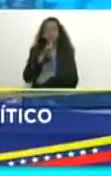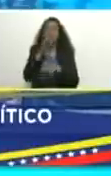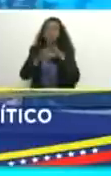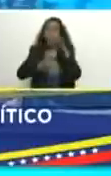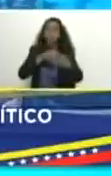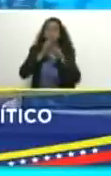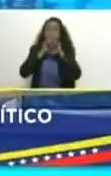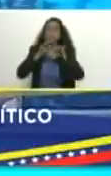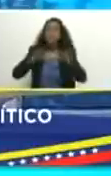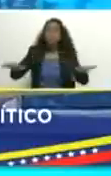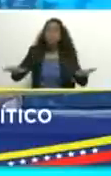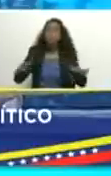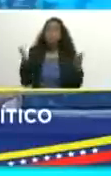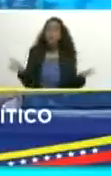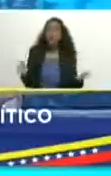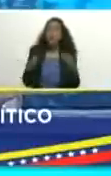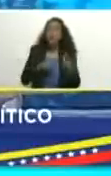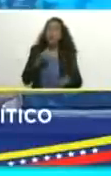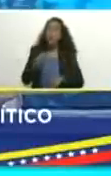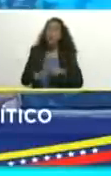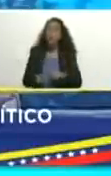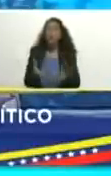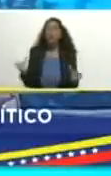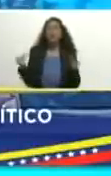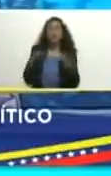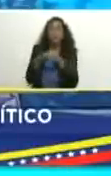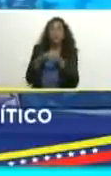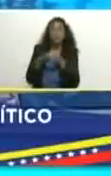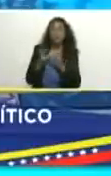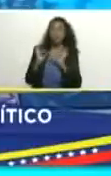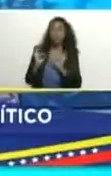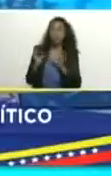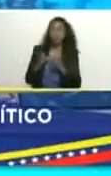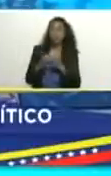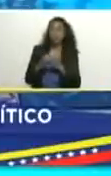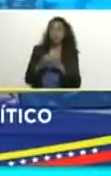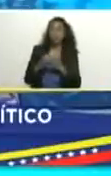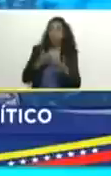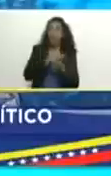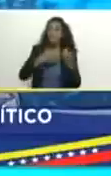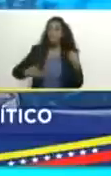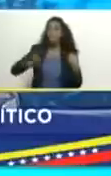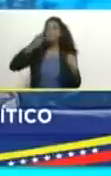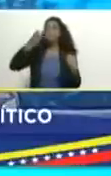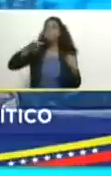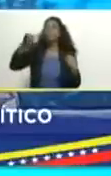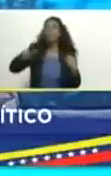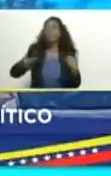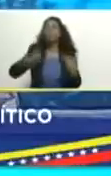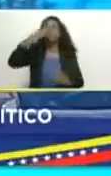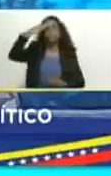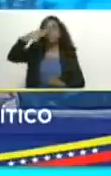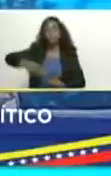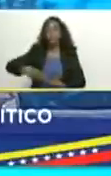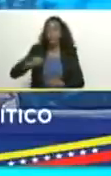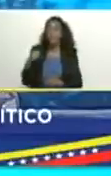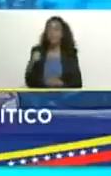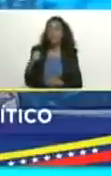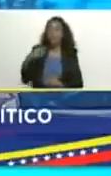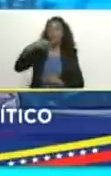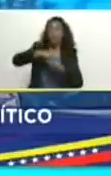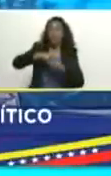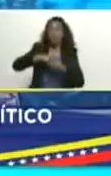opinión pública, como lo ha hecho con el equipo del alto mando político, militar, policial de